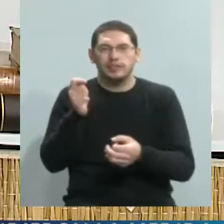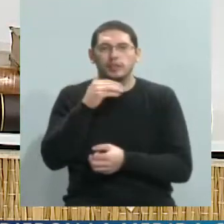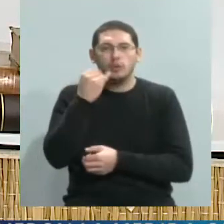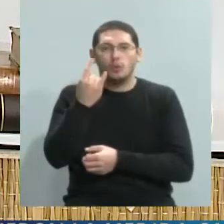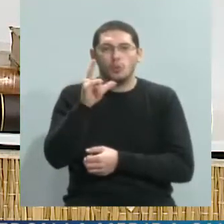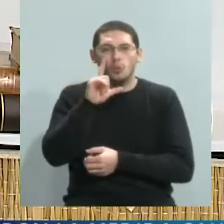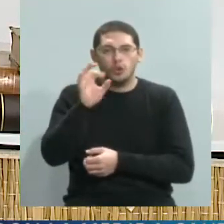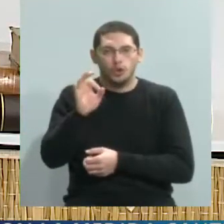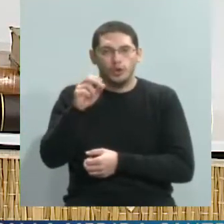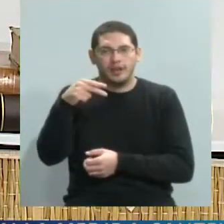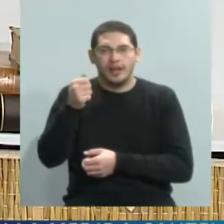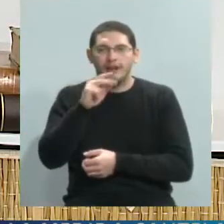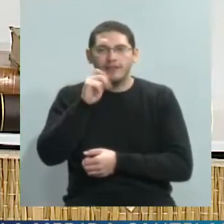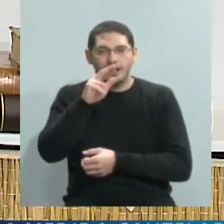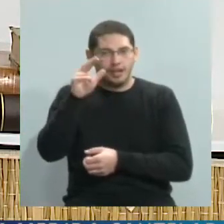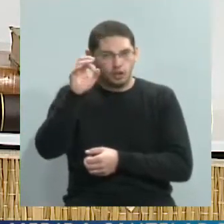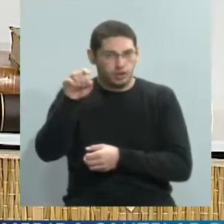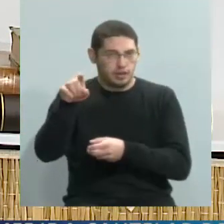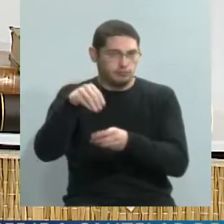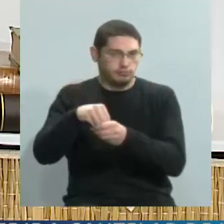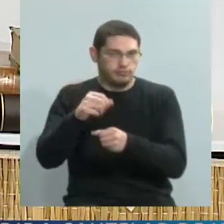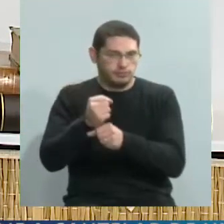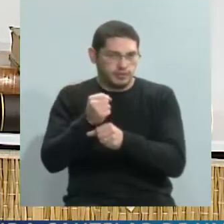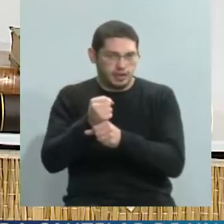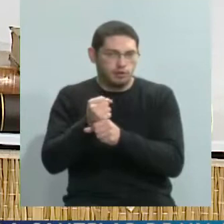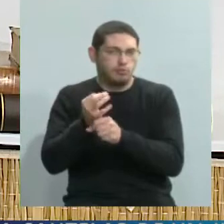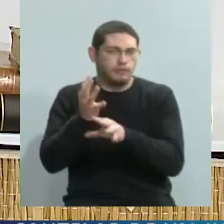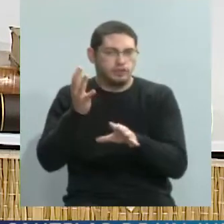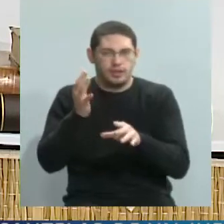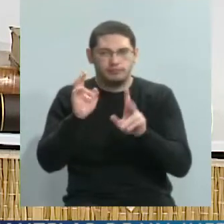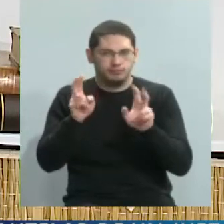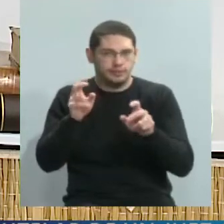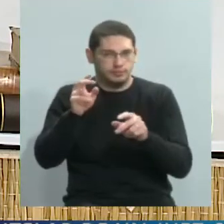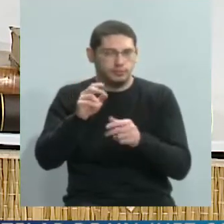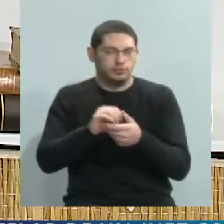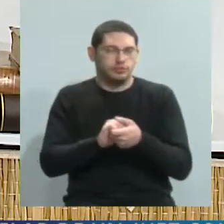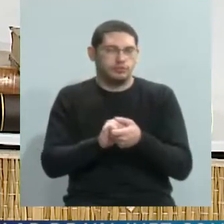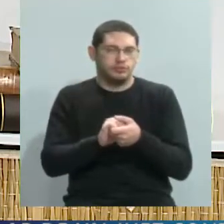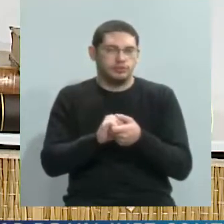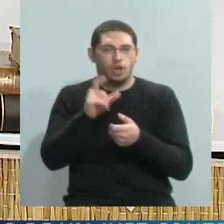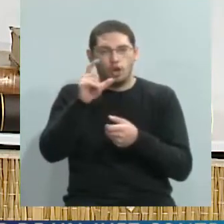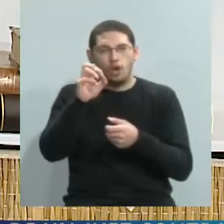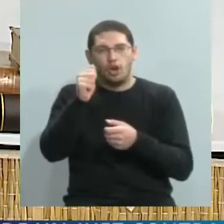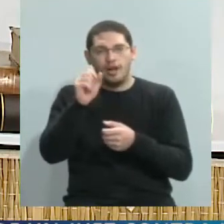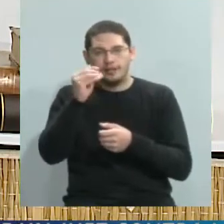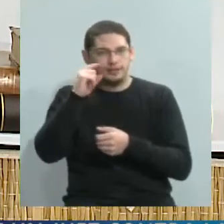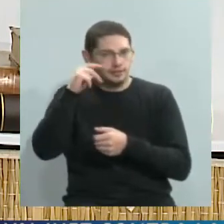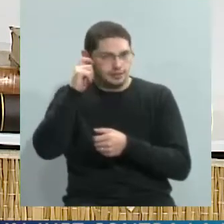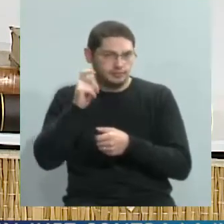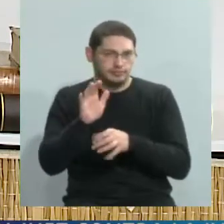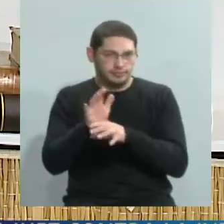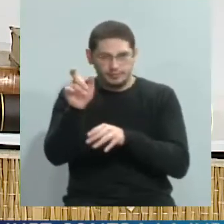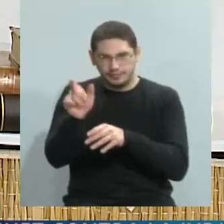Navarro, que es coach ontológico profesional, para que nos cuente un poquito de qué se trata, por qué este auge que ha